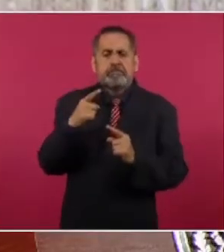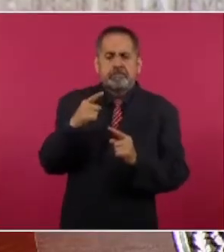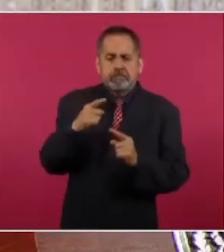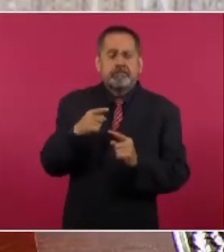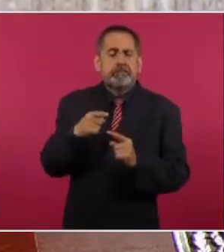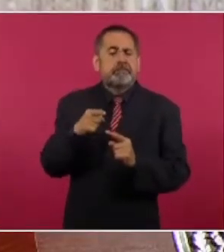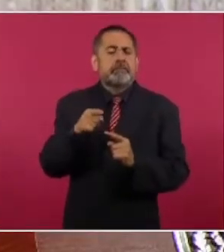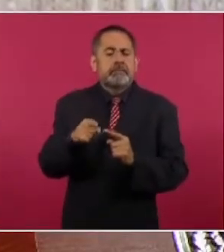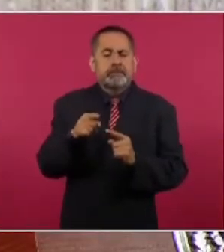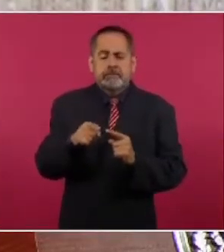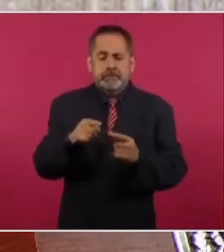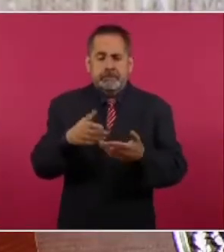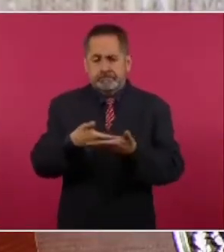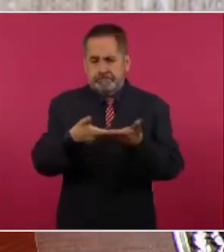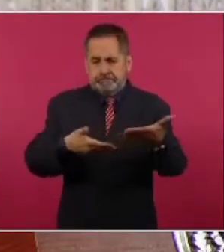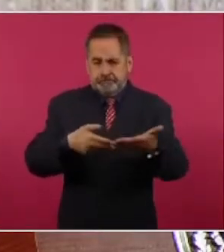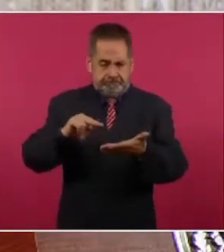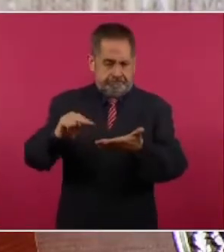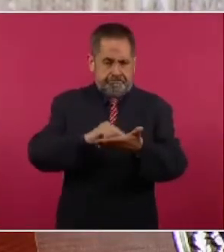suscribir un documento.